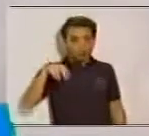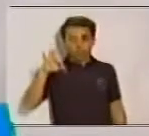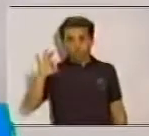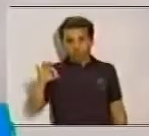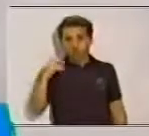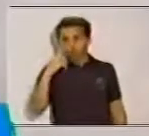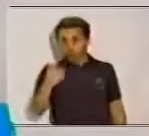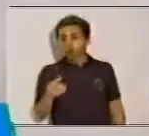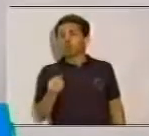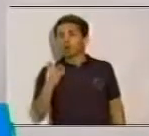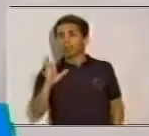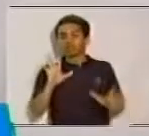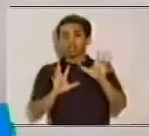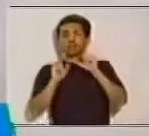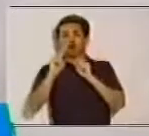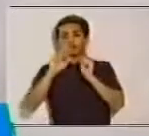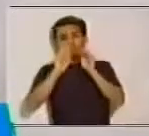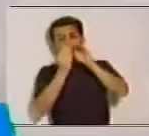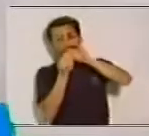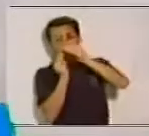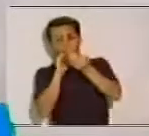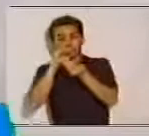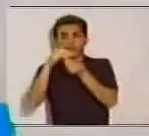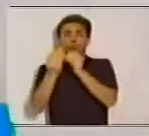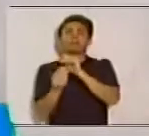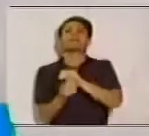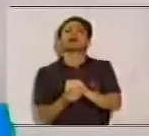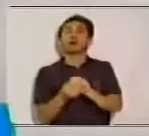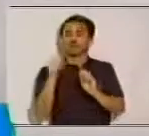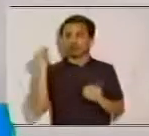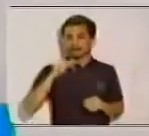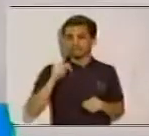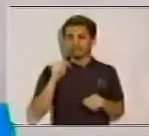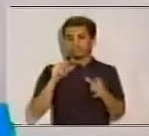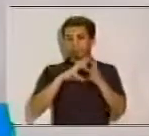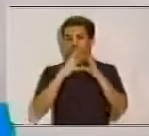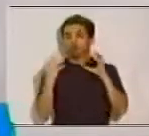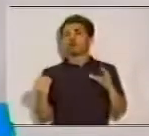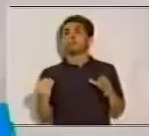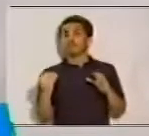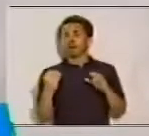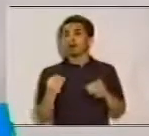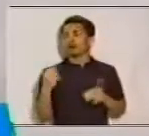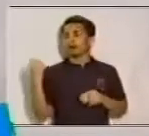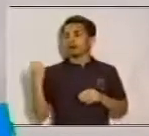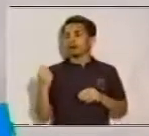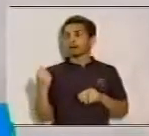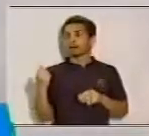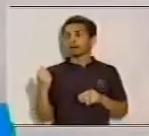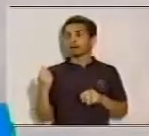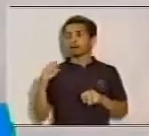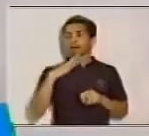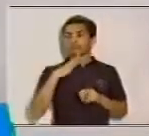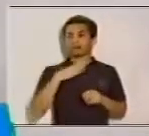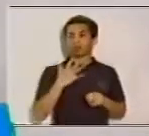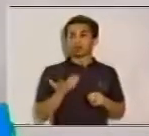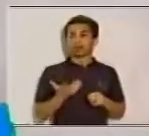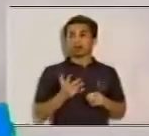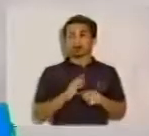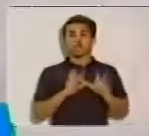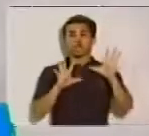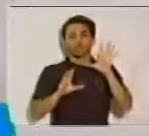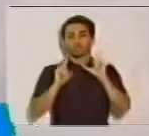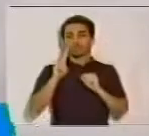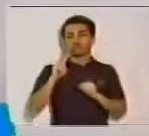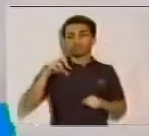son? 12. Esta figura en especial, este poliedro que estamos viendo, entonces tiene